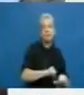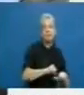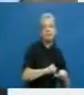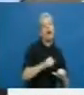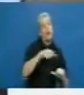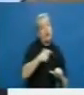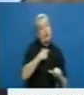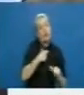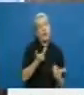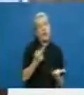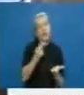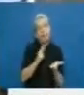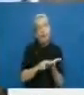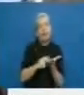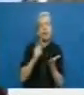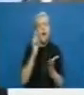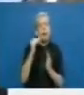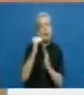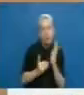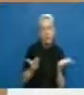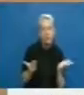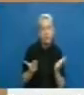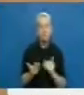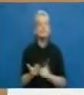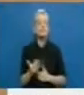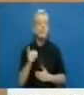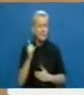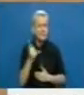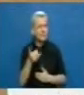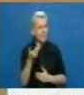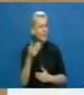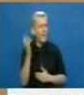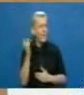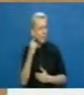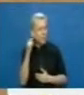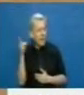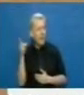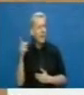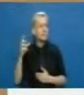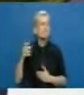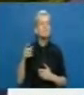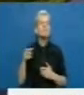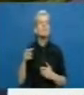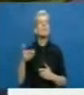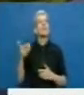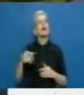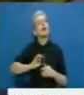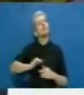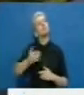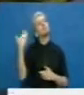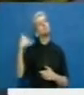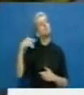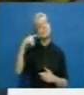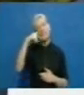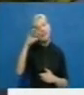ventaja tributaria. ¿Es así, Mario? Sí, a ver, lo que plantea Quintela, lo escuchábamos en el audio, es una situación que se daba a principios de los 70, que gente